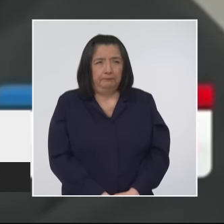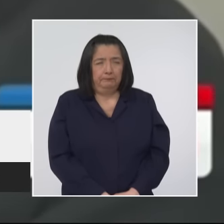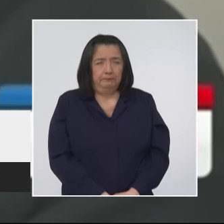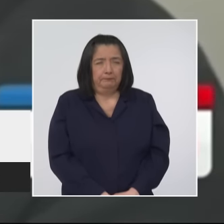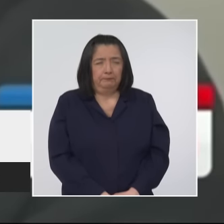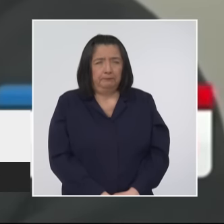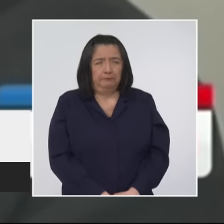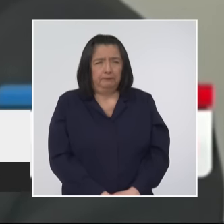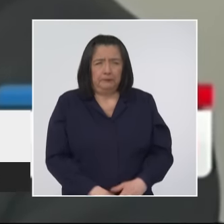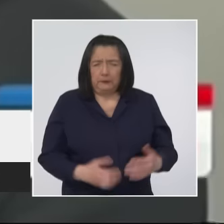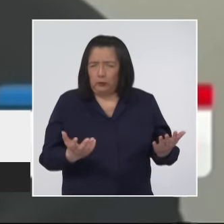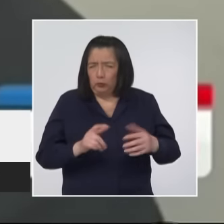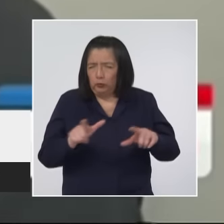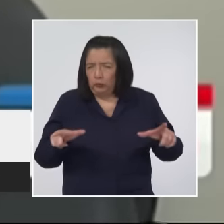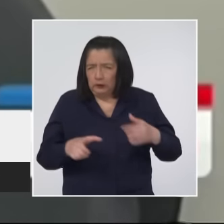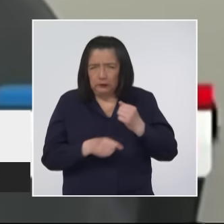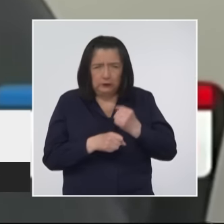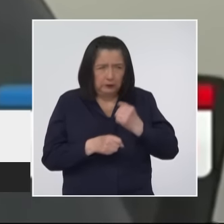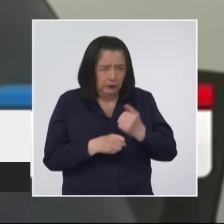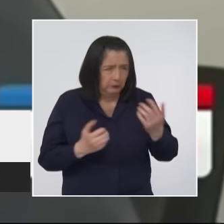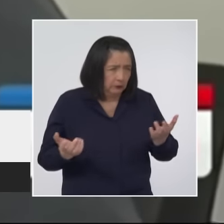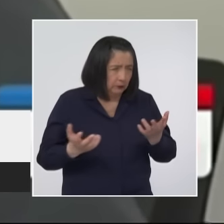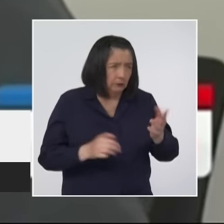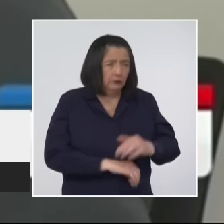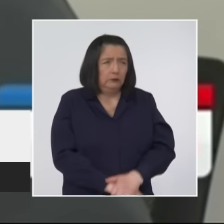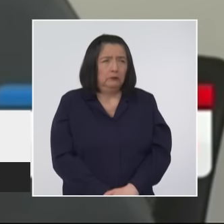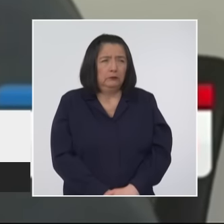¿Tiene un centro de trabajo o un centro laboral?